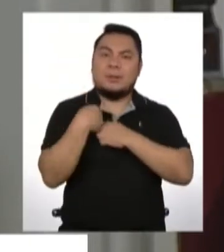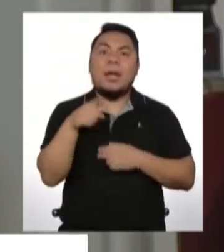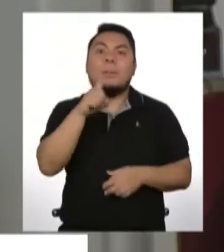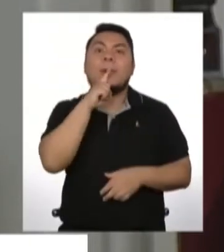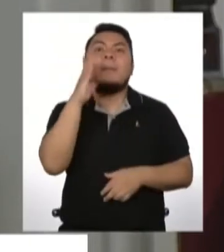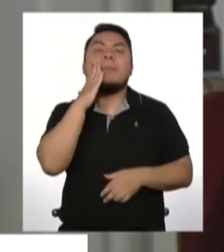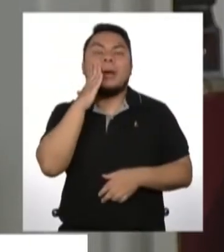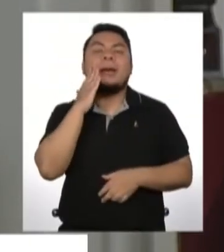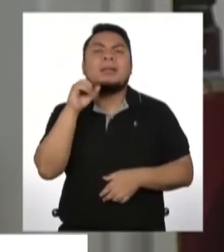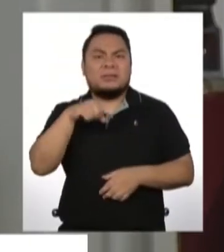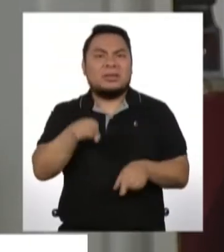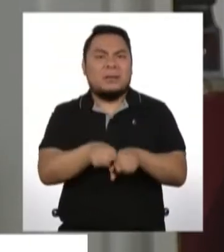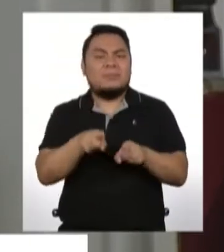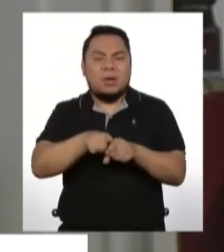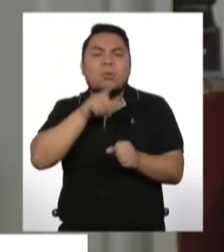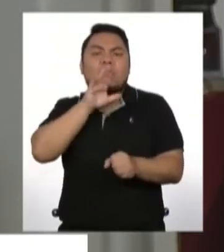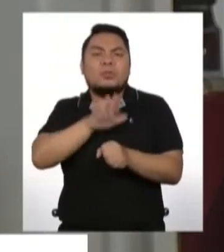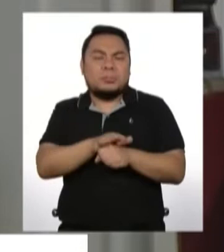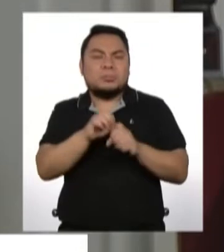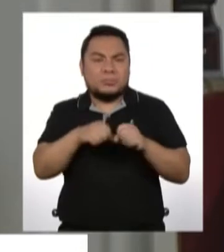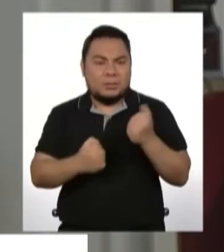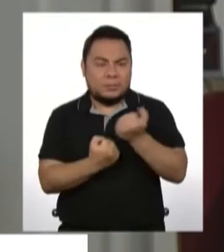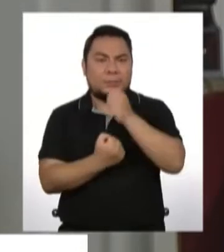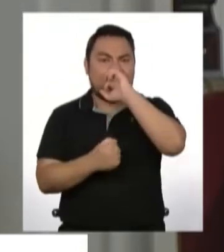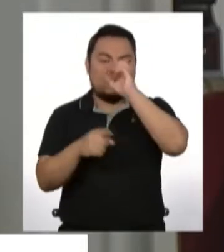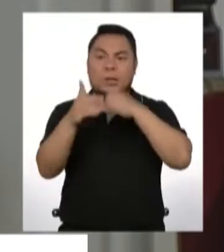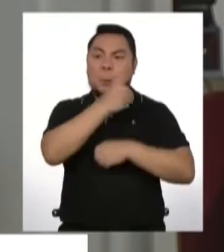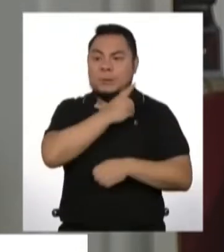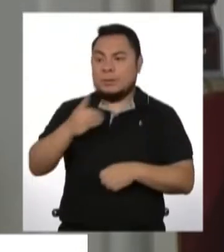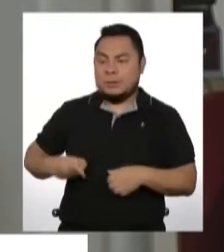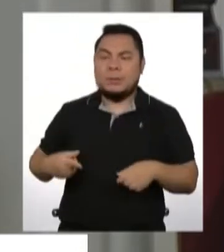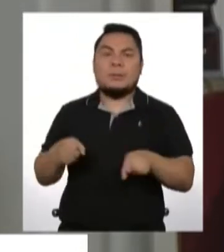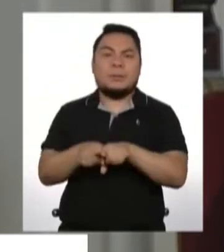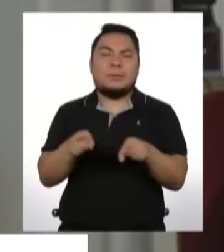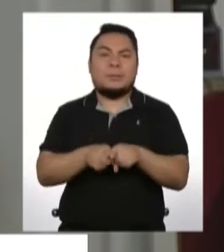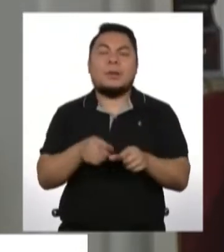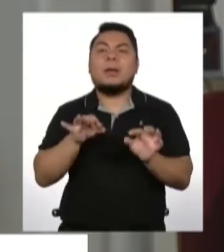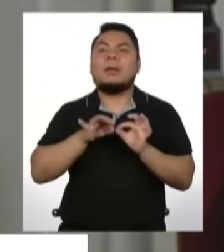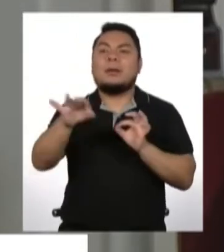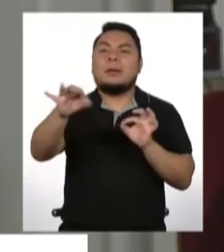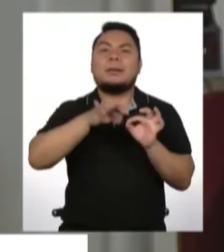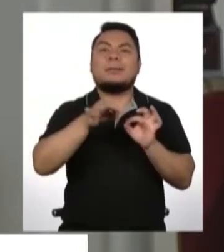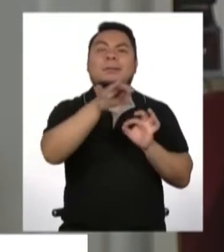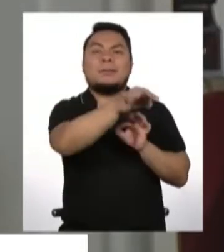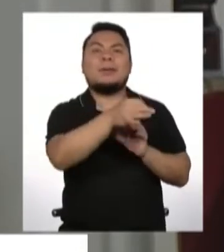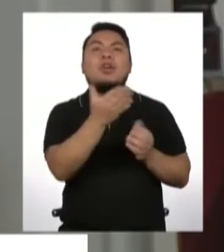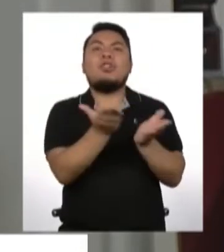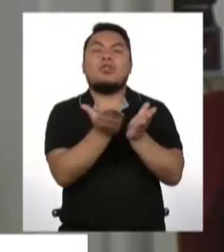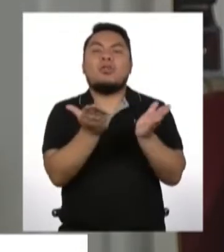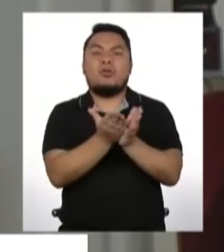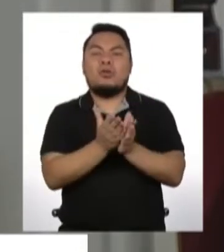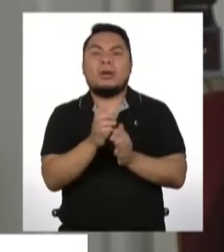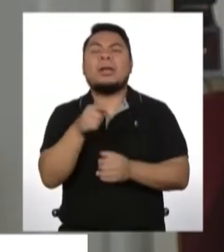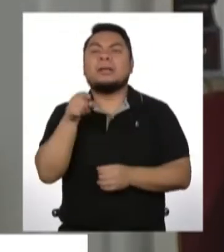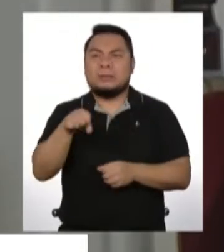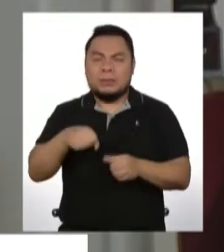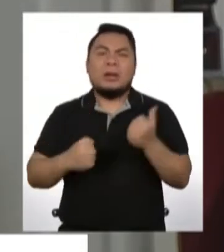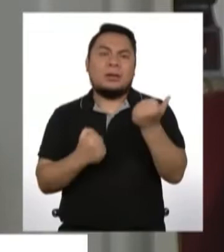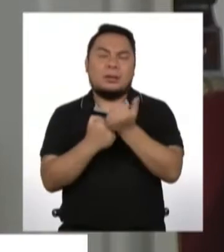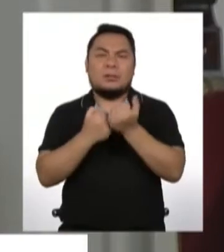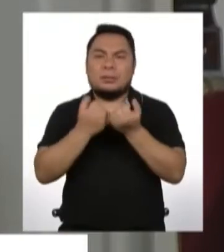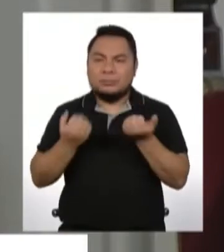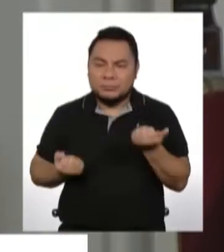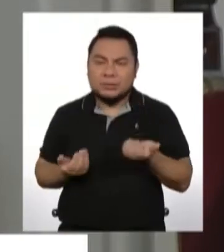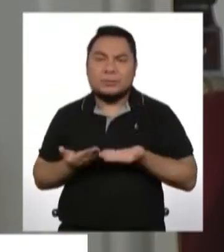familia también están comprometidos, los directores por igual. Las direcciones regionales de educación nos han apoyado enormemente a llevar los